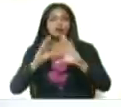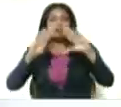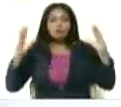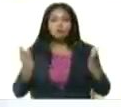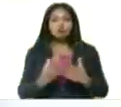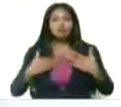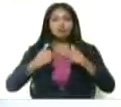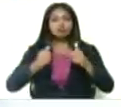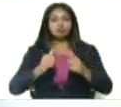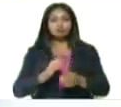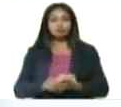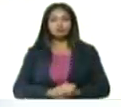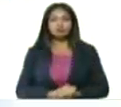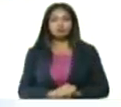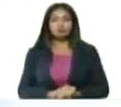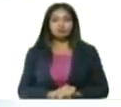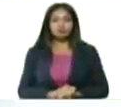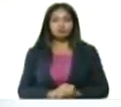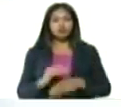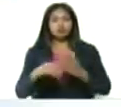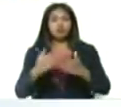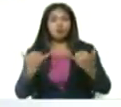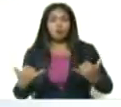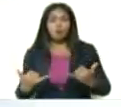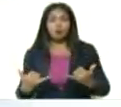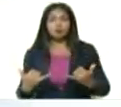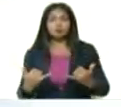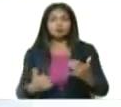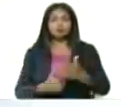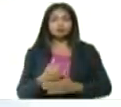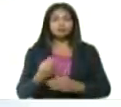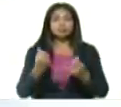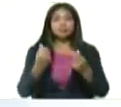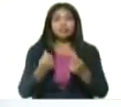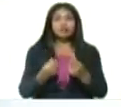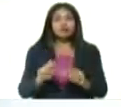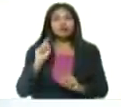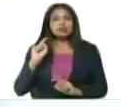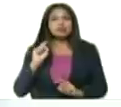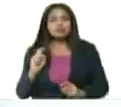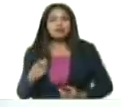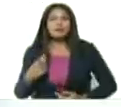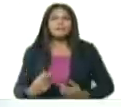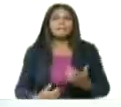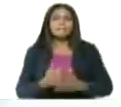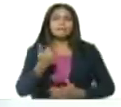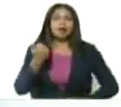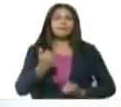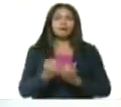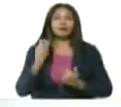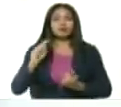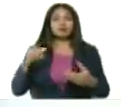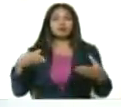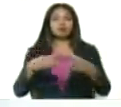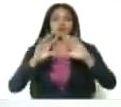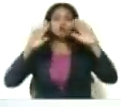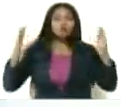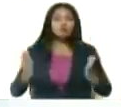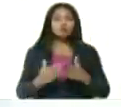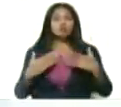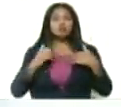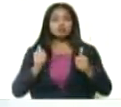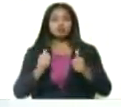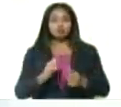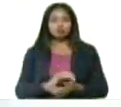Mundial de la Salud. En el momento preciso que más dinero, más apoyo necesita la Organización Mundial de la